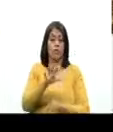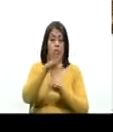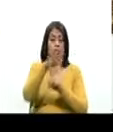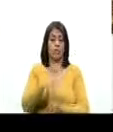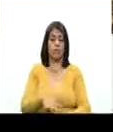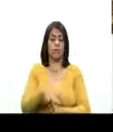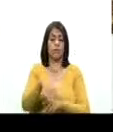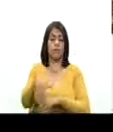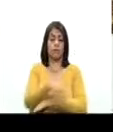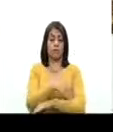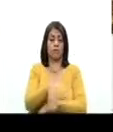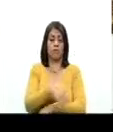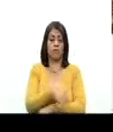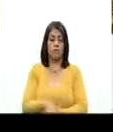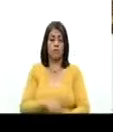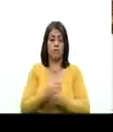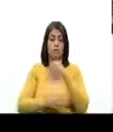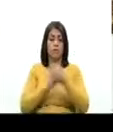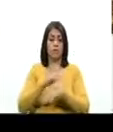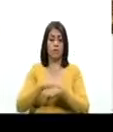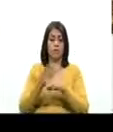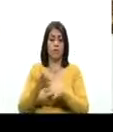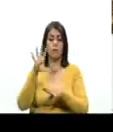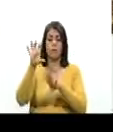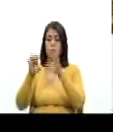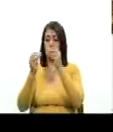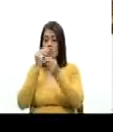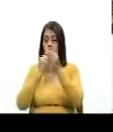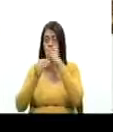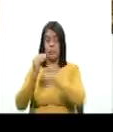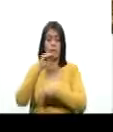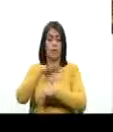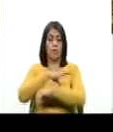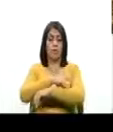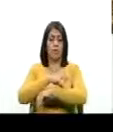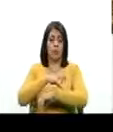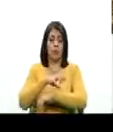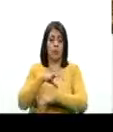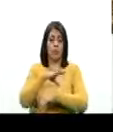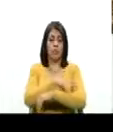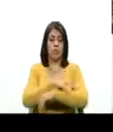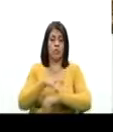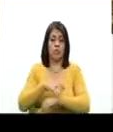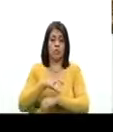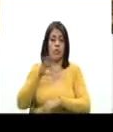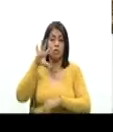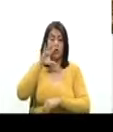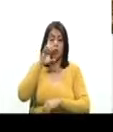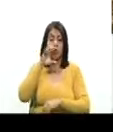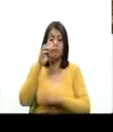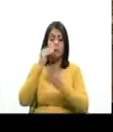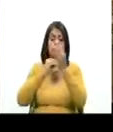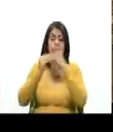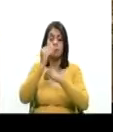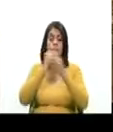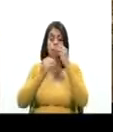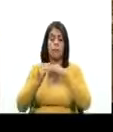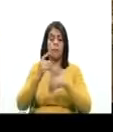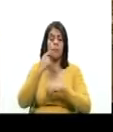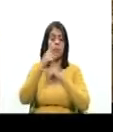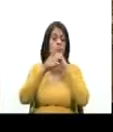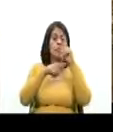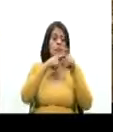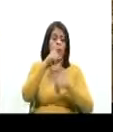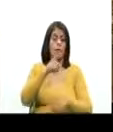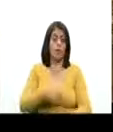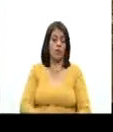dictadura, que en las calles es Gaza, que se comen a los perros, a los gatos, la gente está, ¡ay, Venezuela, oremos por Venezuela! Y yo preguntándole